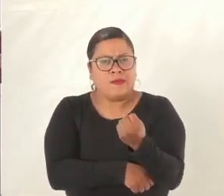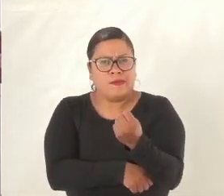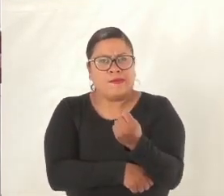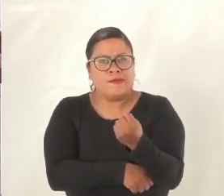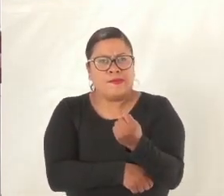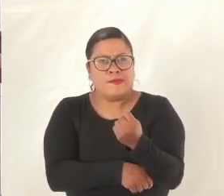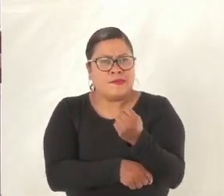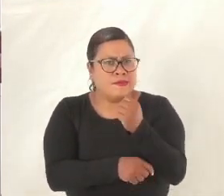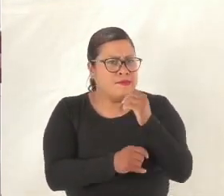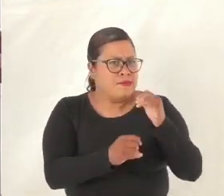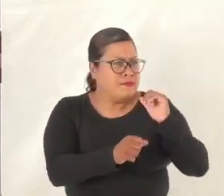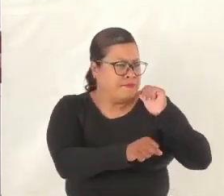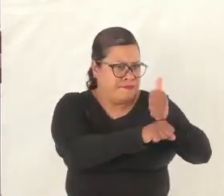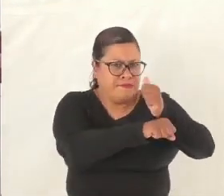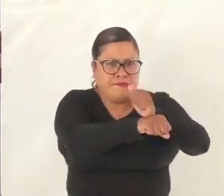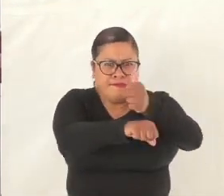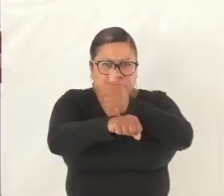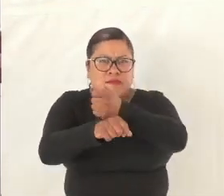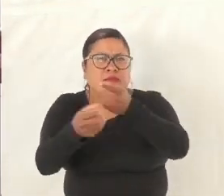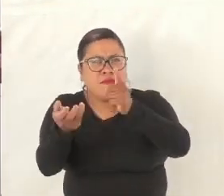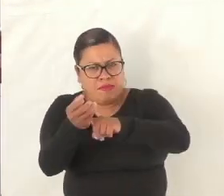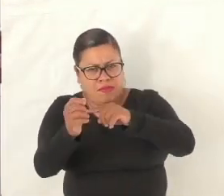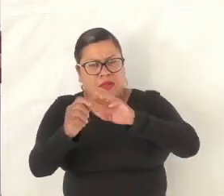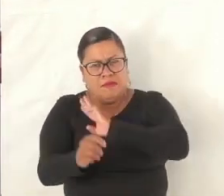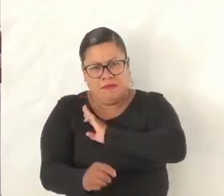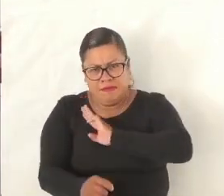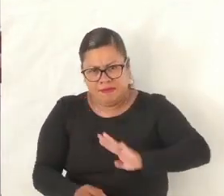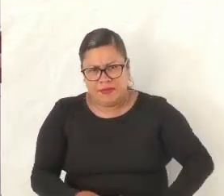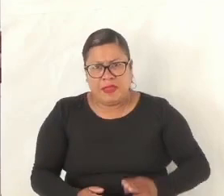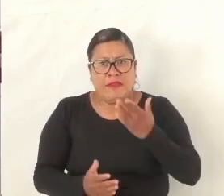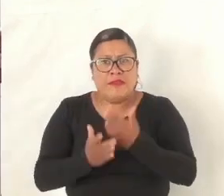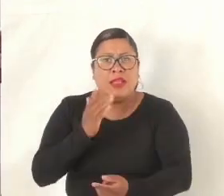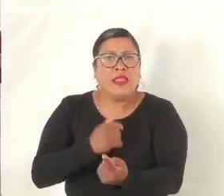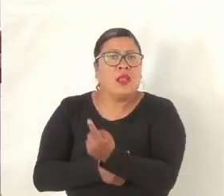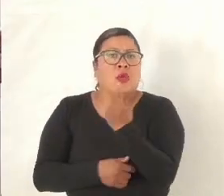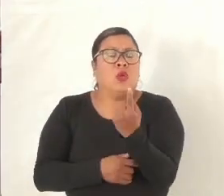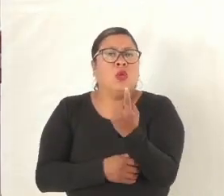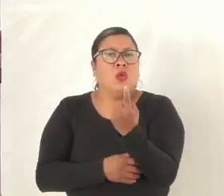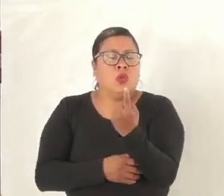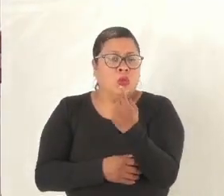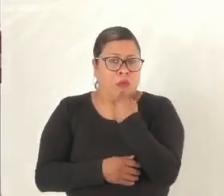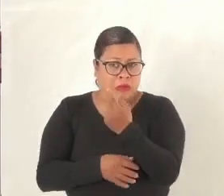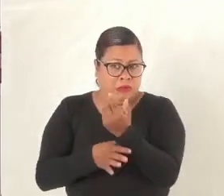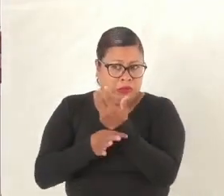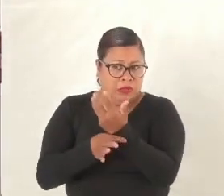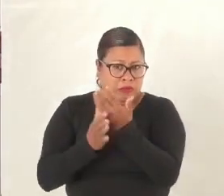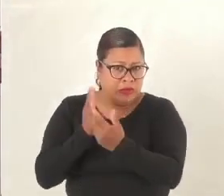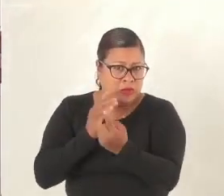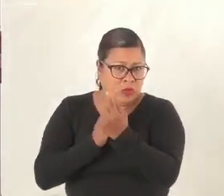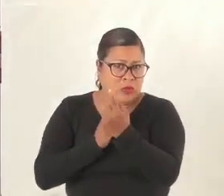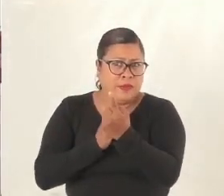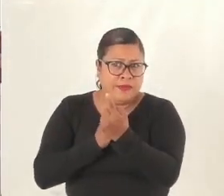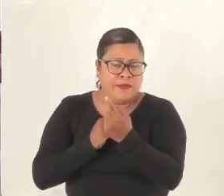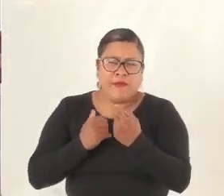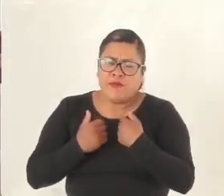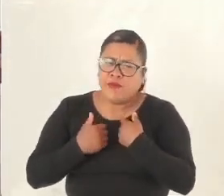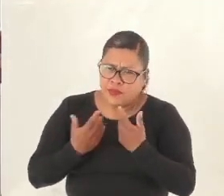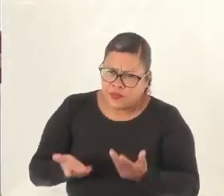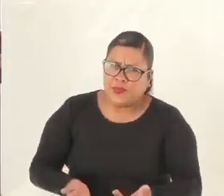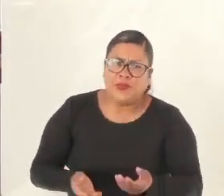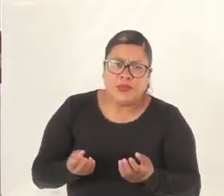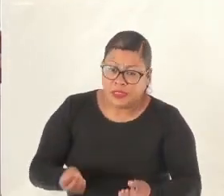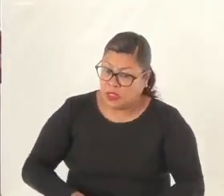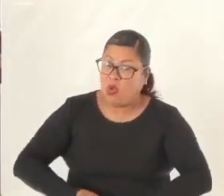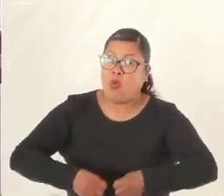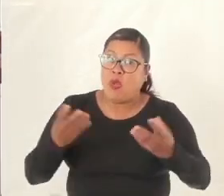instancias en los municipios y que le falta uno mi pregunta también va dirigido a eso cuántas de